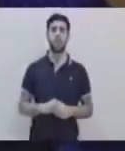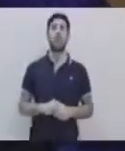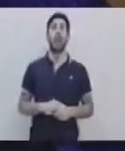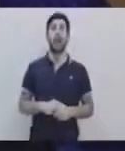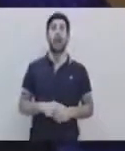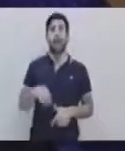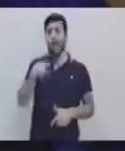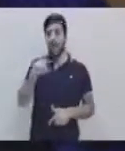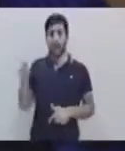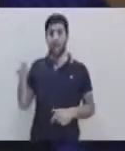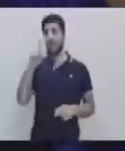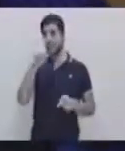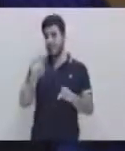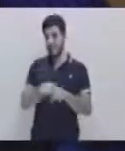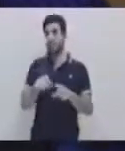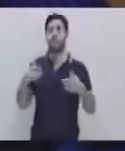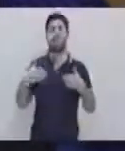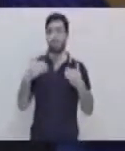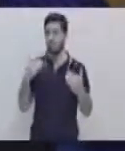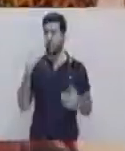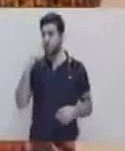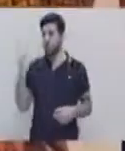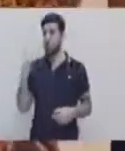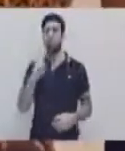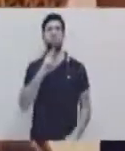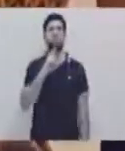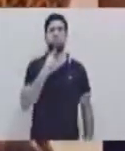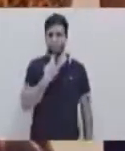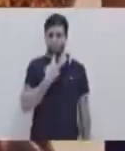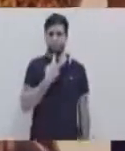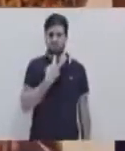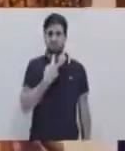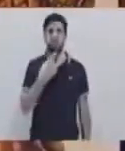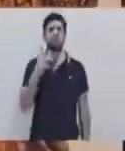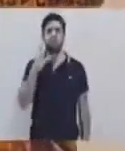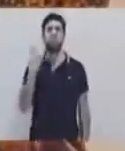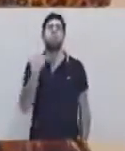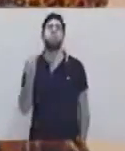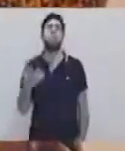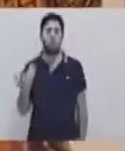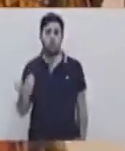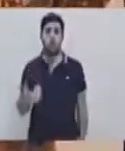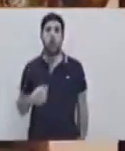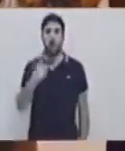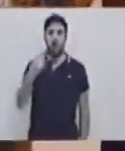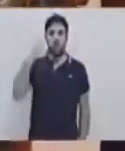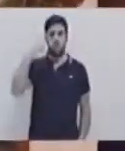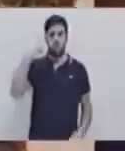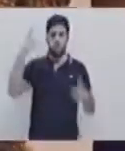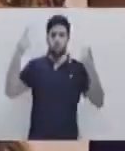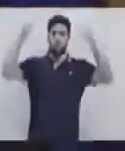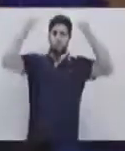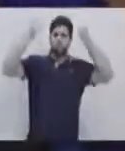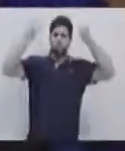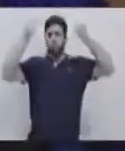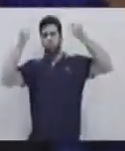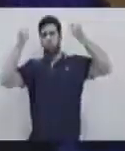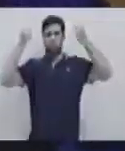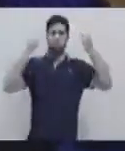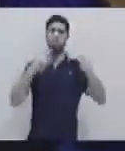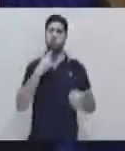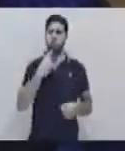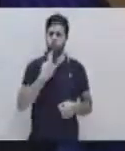¡Excelente! Es un estado de ánimo de seriedad. ¿Y por qué crees que están serias? Ah, es que están concentradas para sostener el